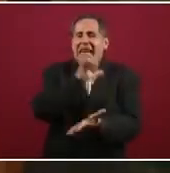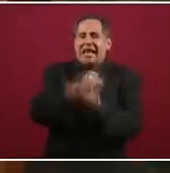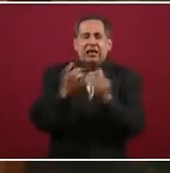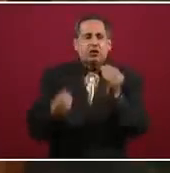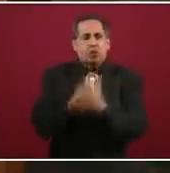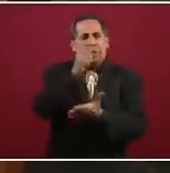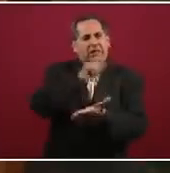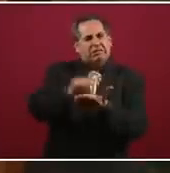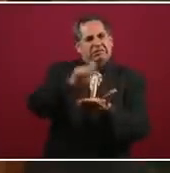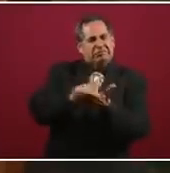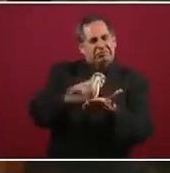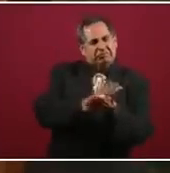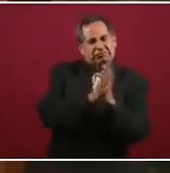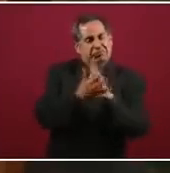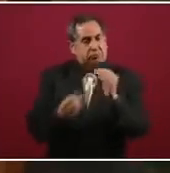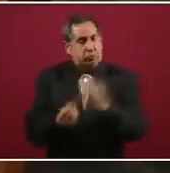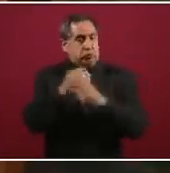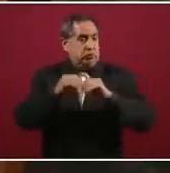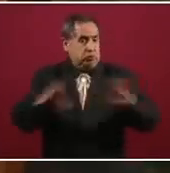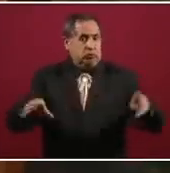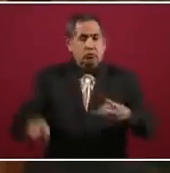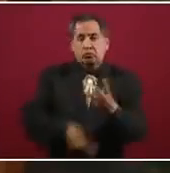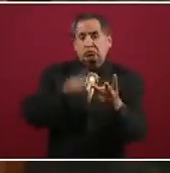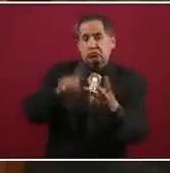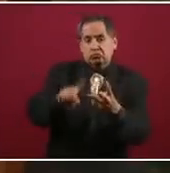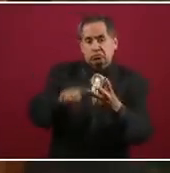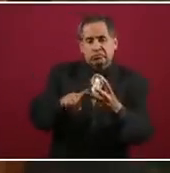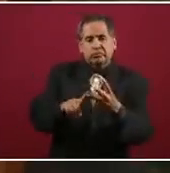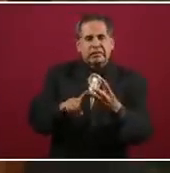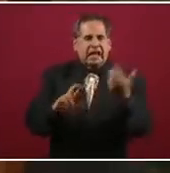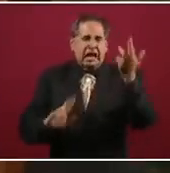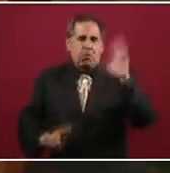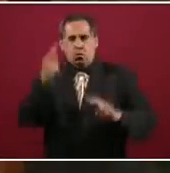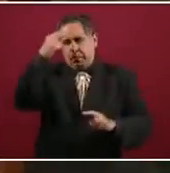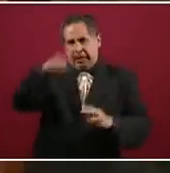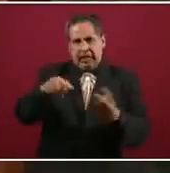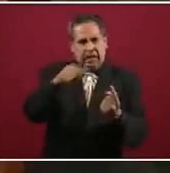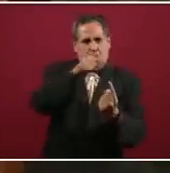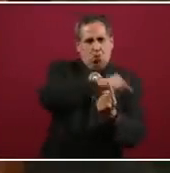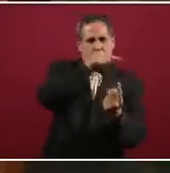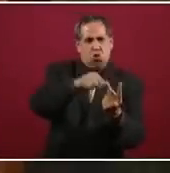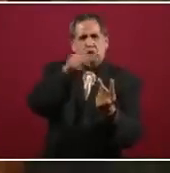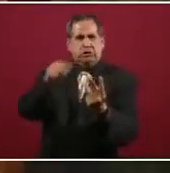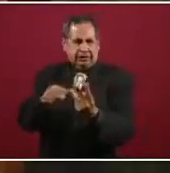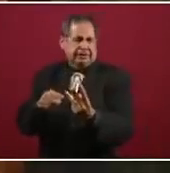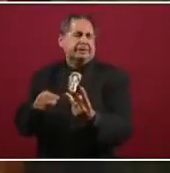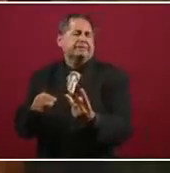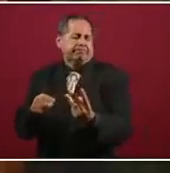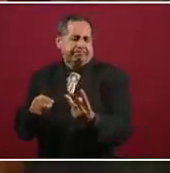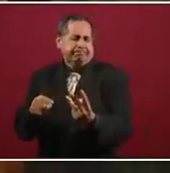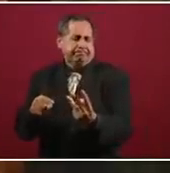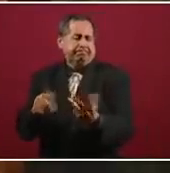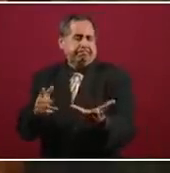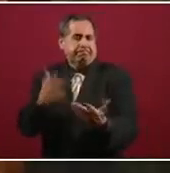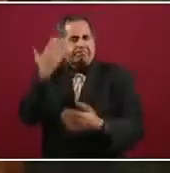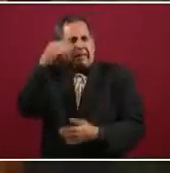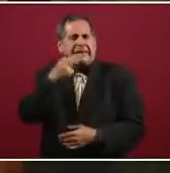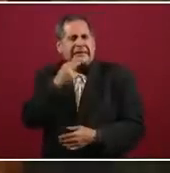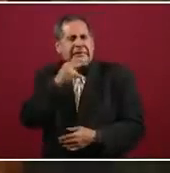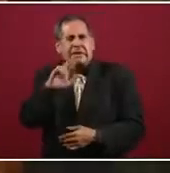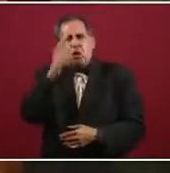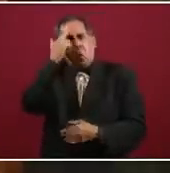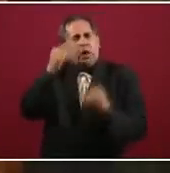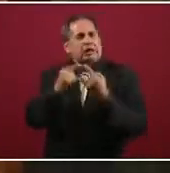Mexicana. ¿Para qué nos sirve reconocernos en diversos episodios históricos nacionales? La respuesta la